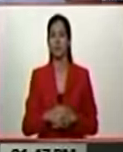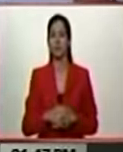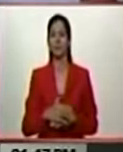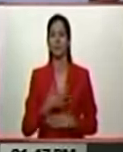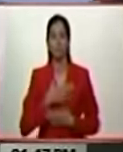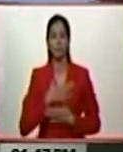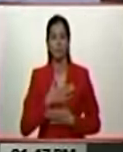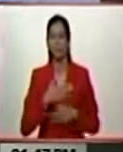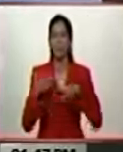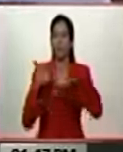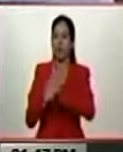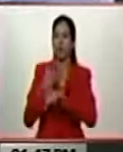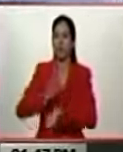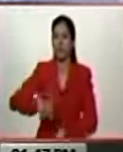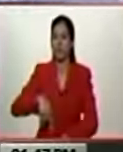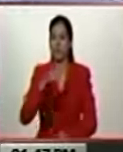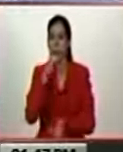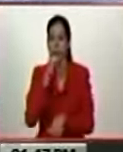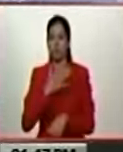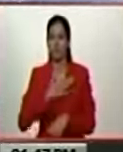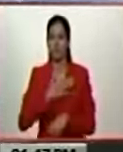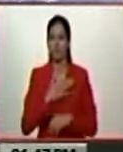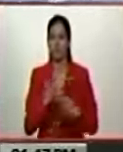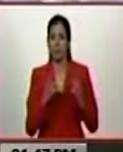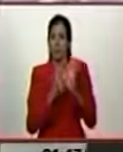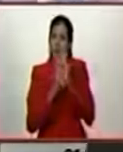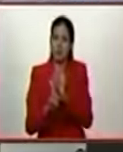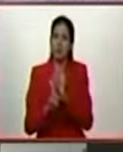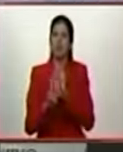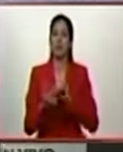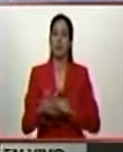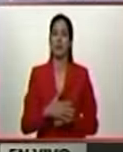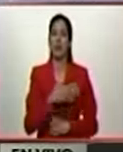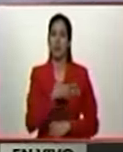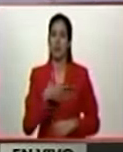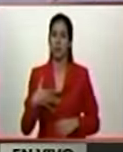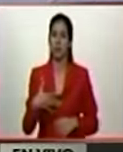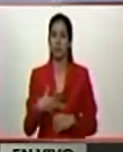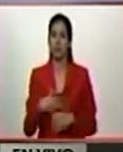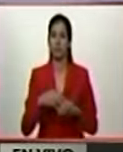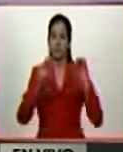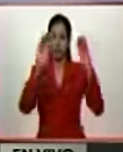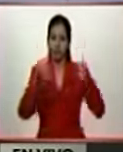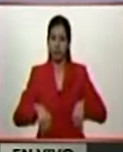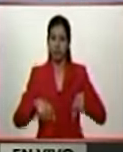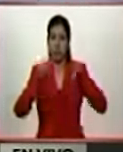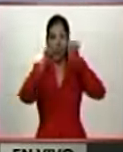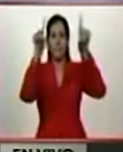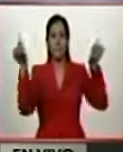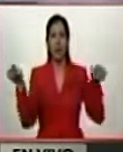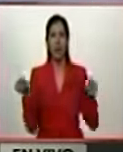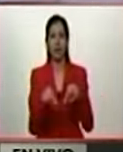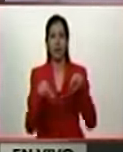nuestro presidente Nicolás Maduro, queremos develar esta placa que